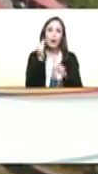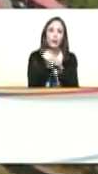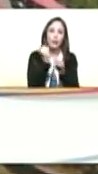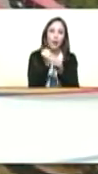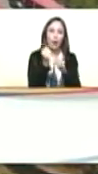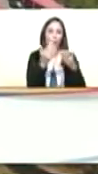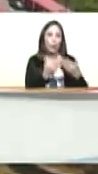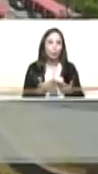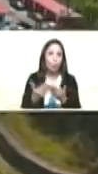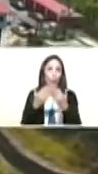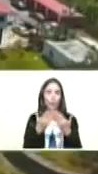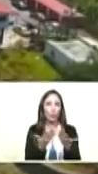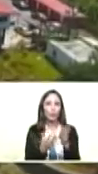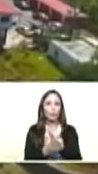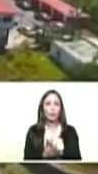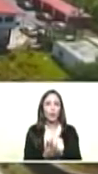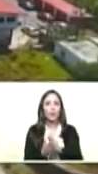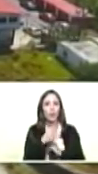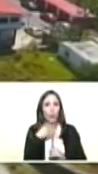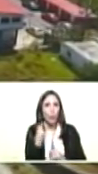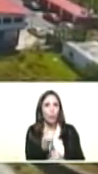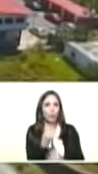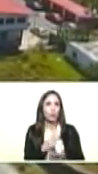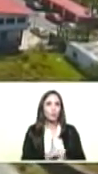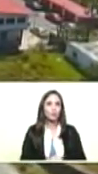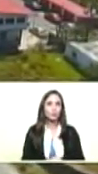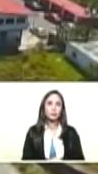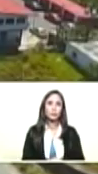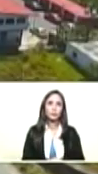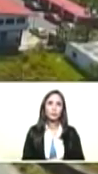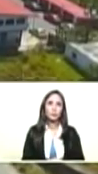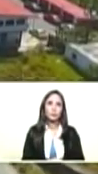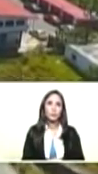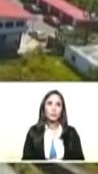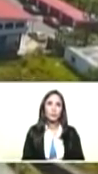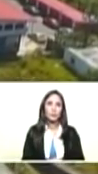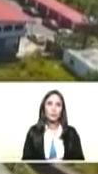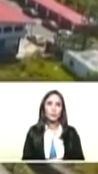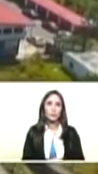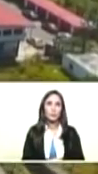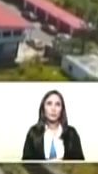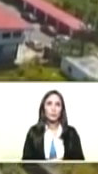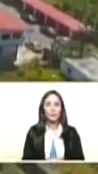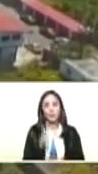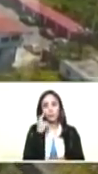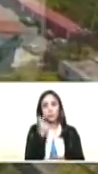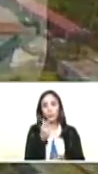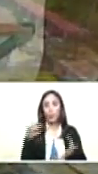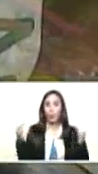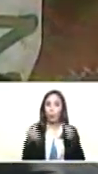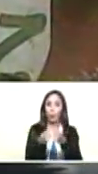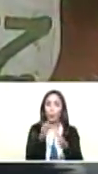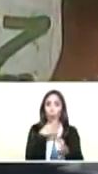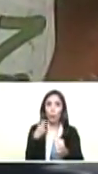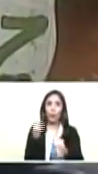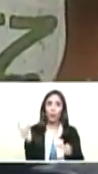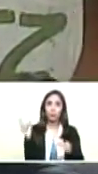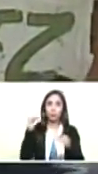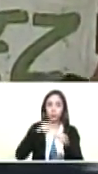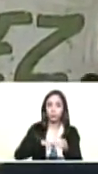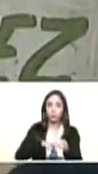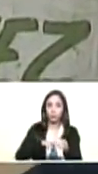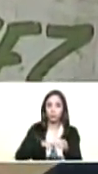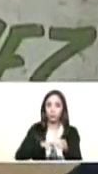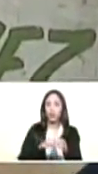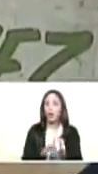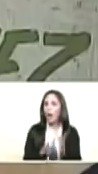estudio y trabajo, de ese plan que usted creó para la juventud venezolana. Y aquí está un grupo de jóvenes que fueron incorporados desde la